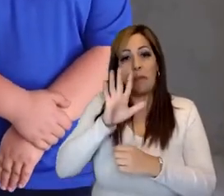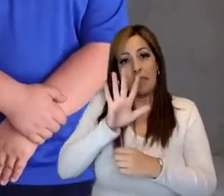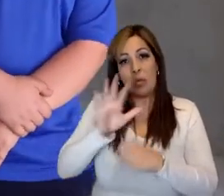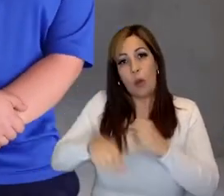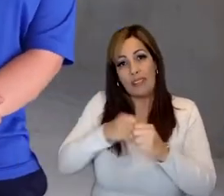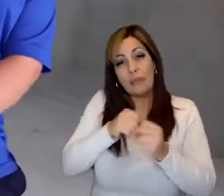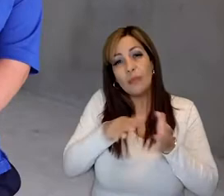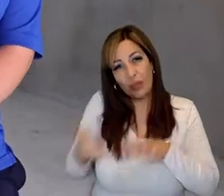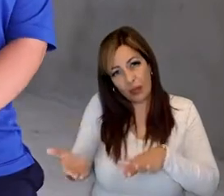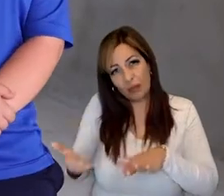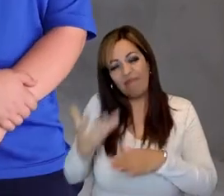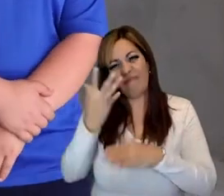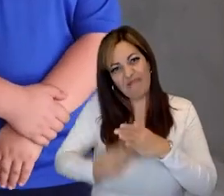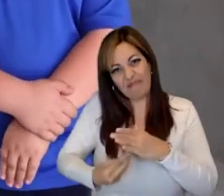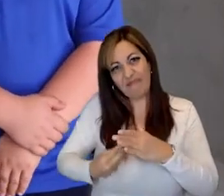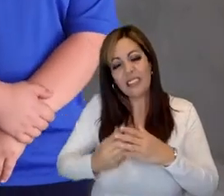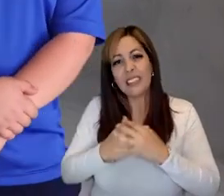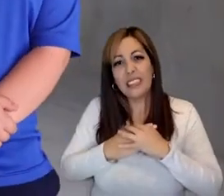hace 5 años que él partió.